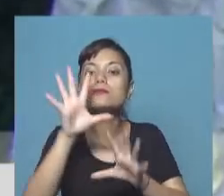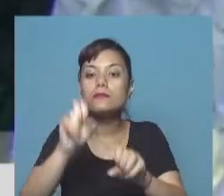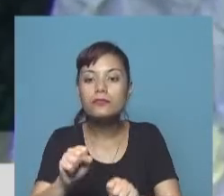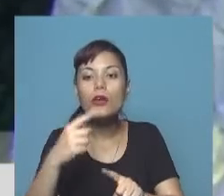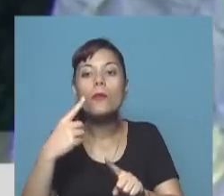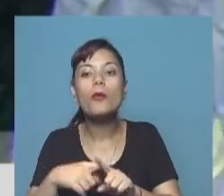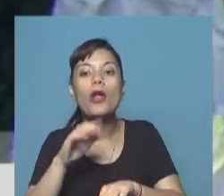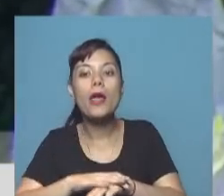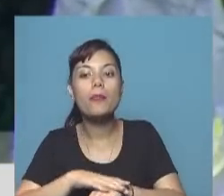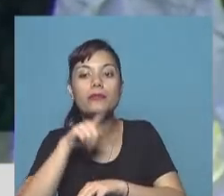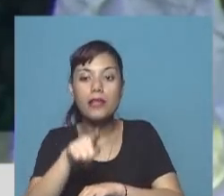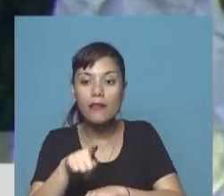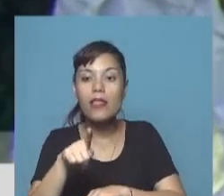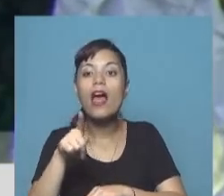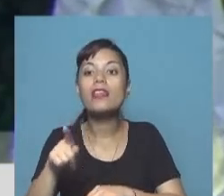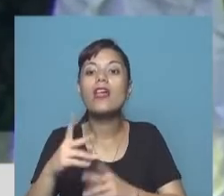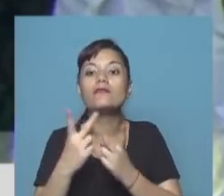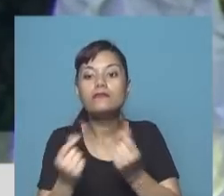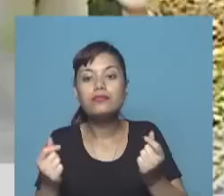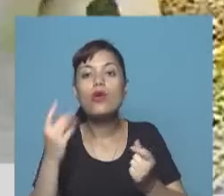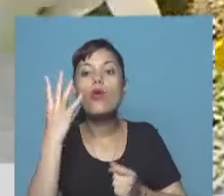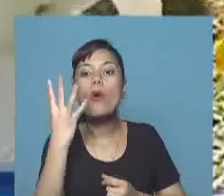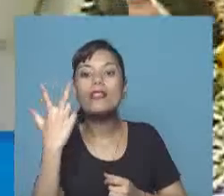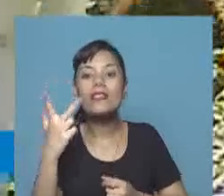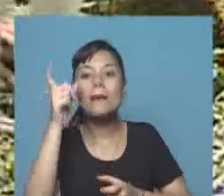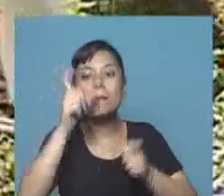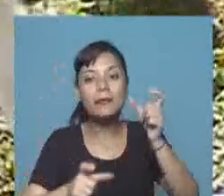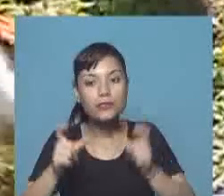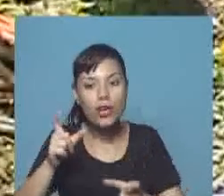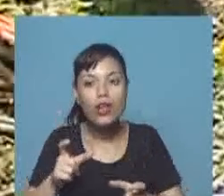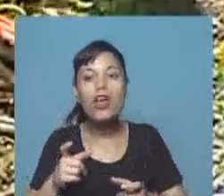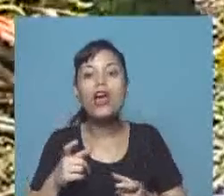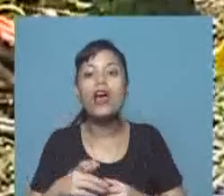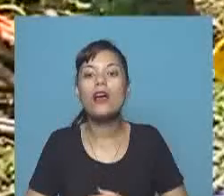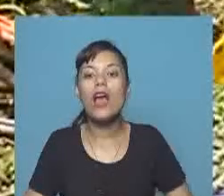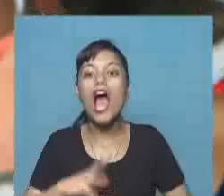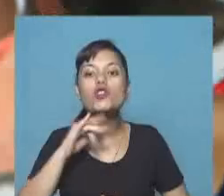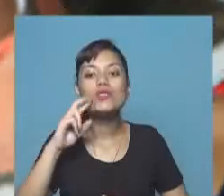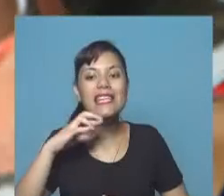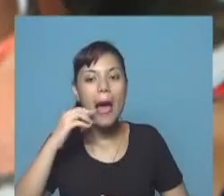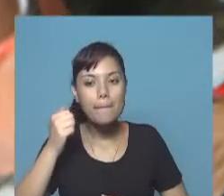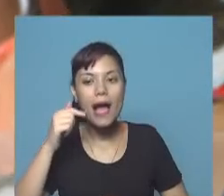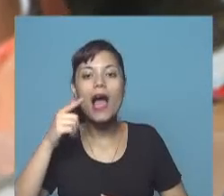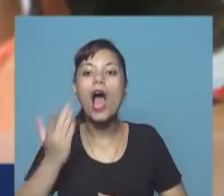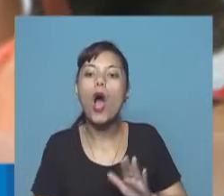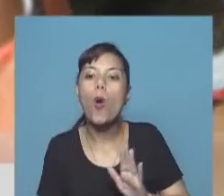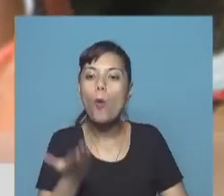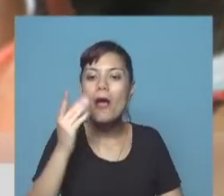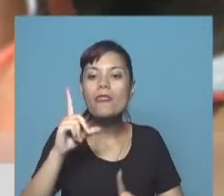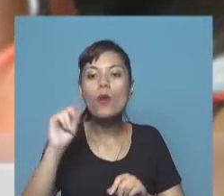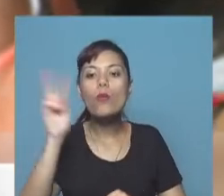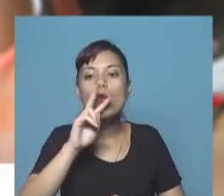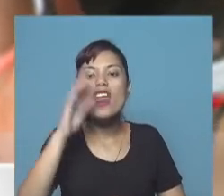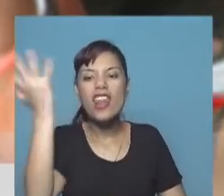captura por su responsabilidad en la desaparición de los 43 normalistas de Ayotzinapa. Aumenta número de